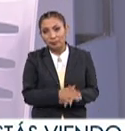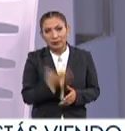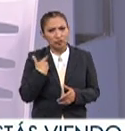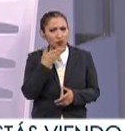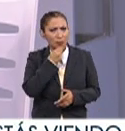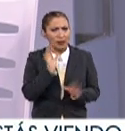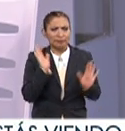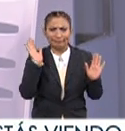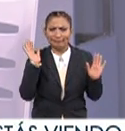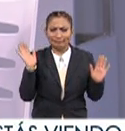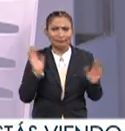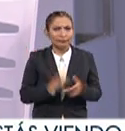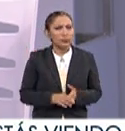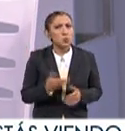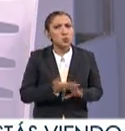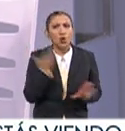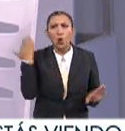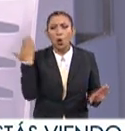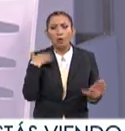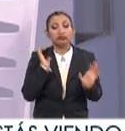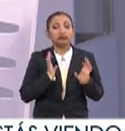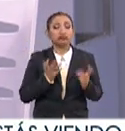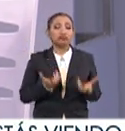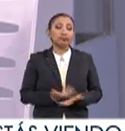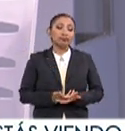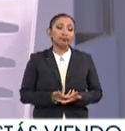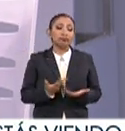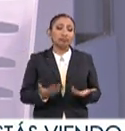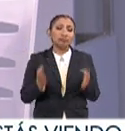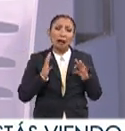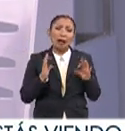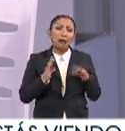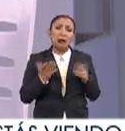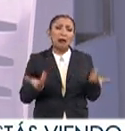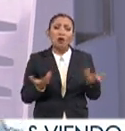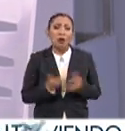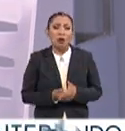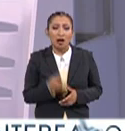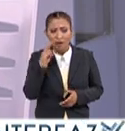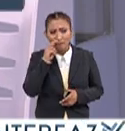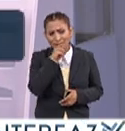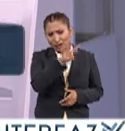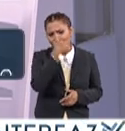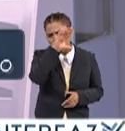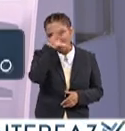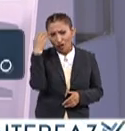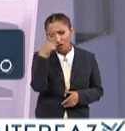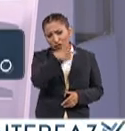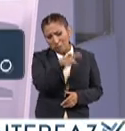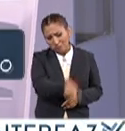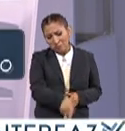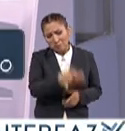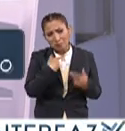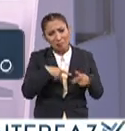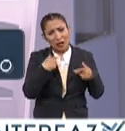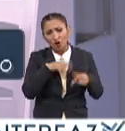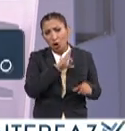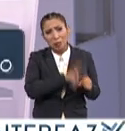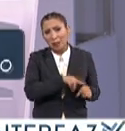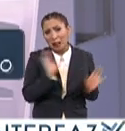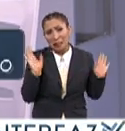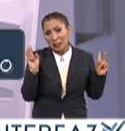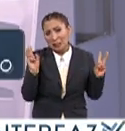un tipo sensacional, muy relajado, lo han visto en las fotos, es una gente